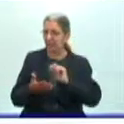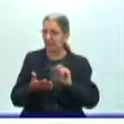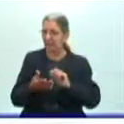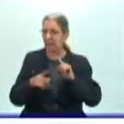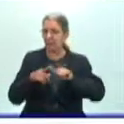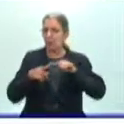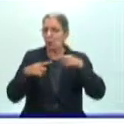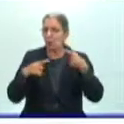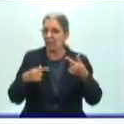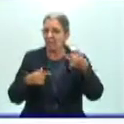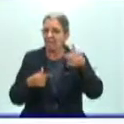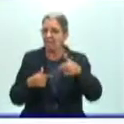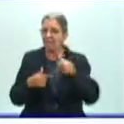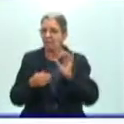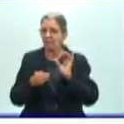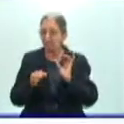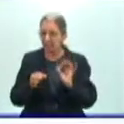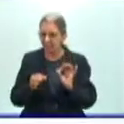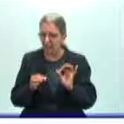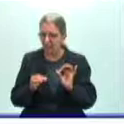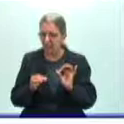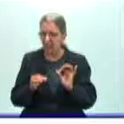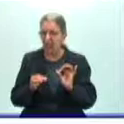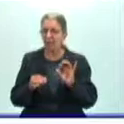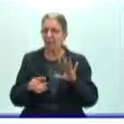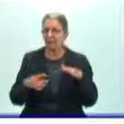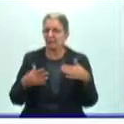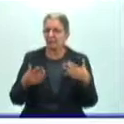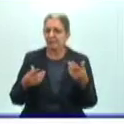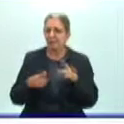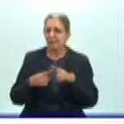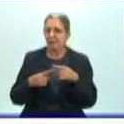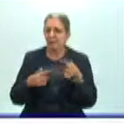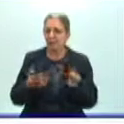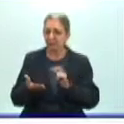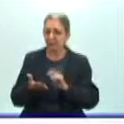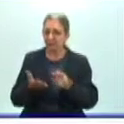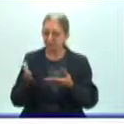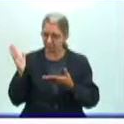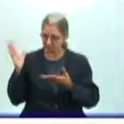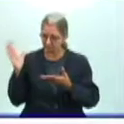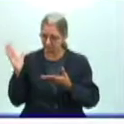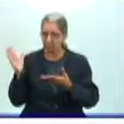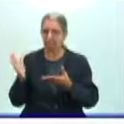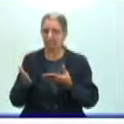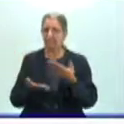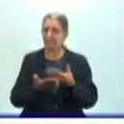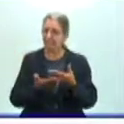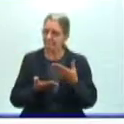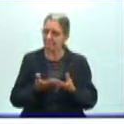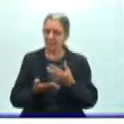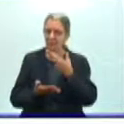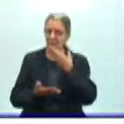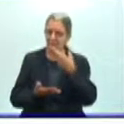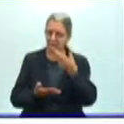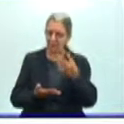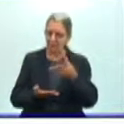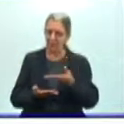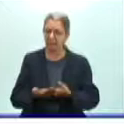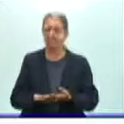la fundamentación, como te aparece ahora en pantalla. Verifica tu